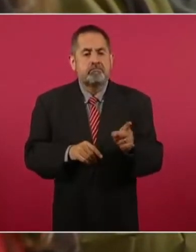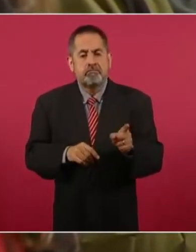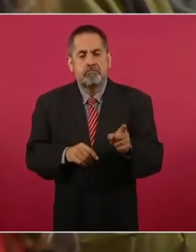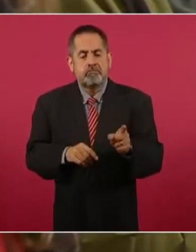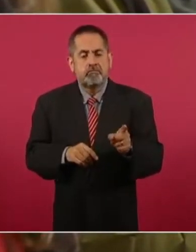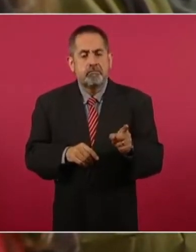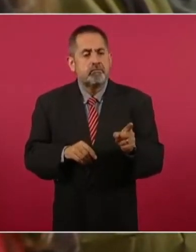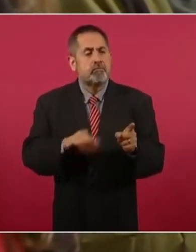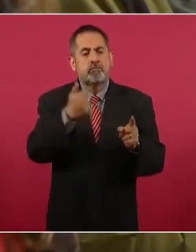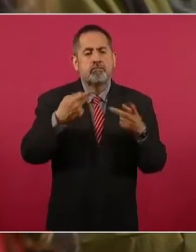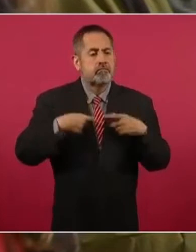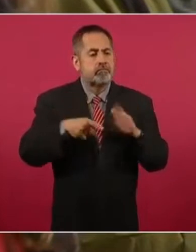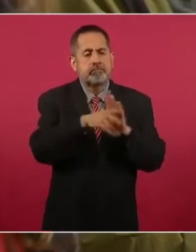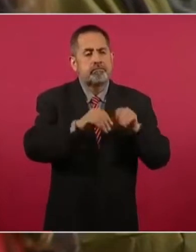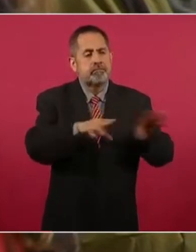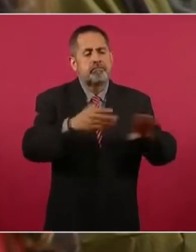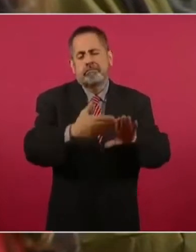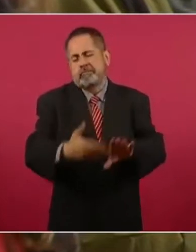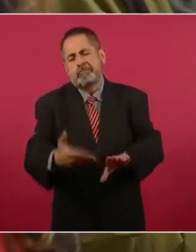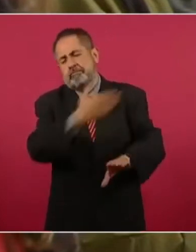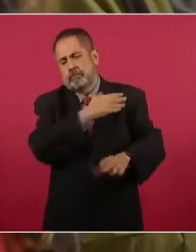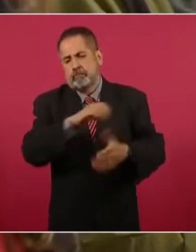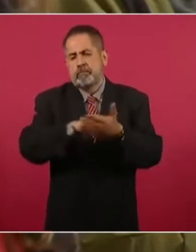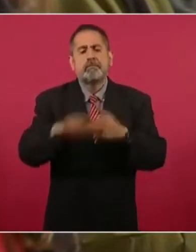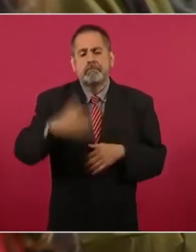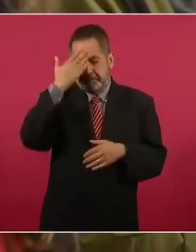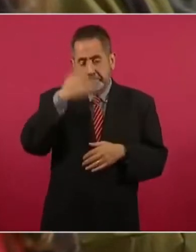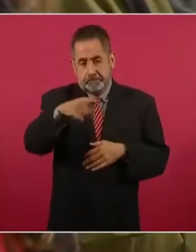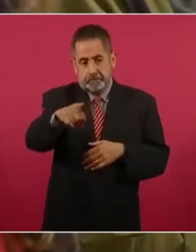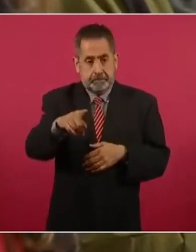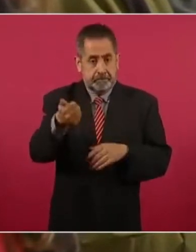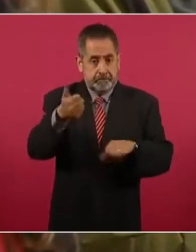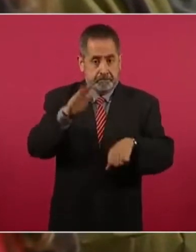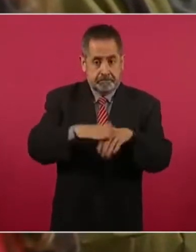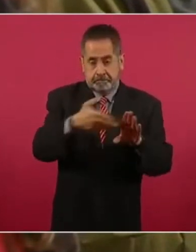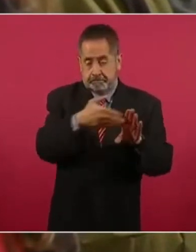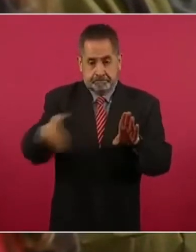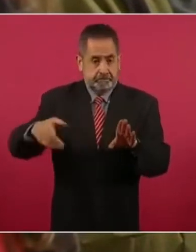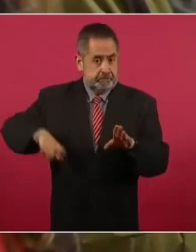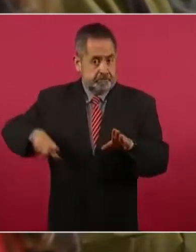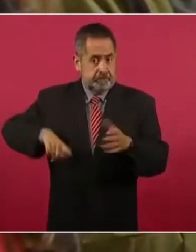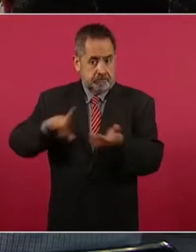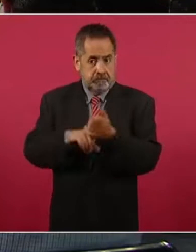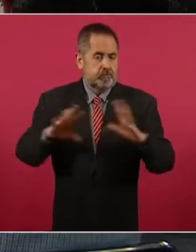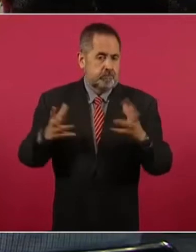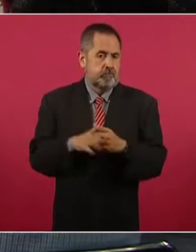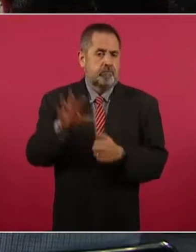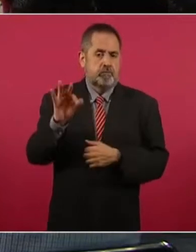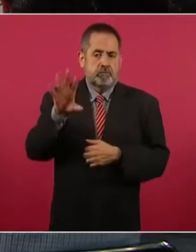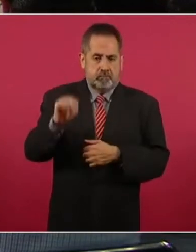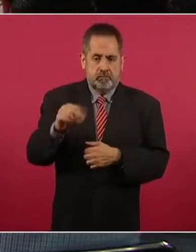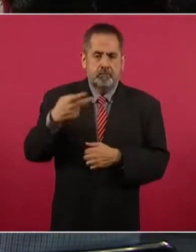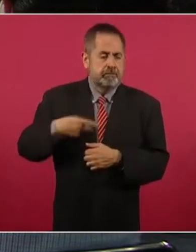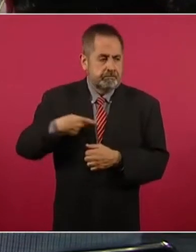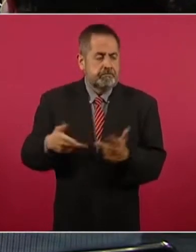otros periodistas en otros momentos. De hecho, en lo que va de su administración, van 49 casos